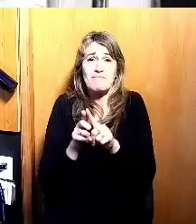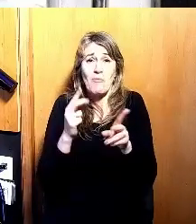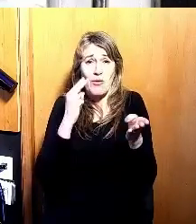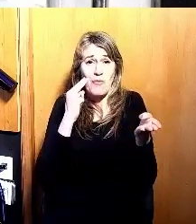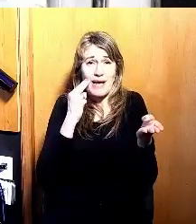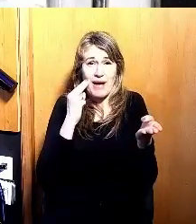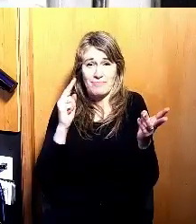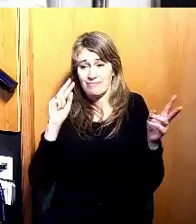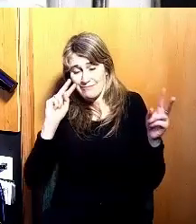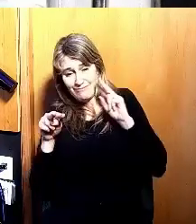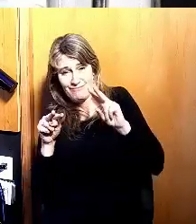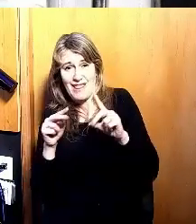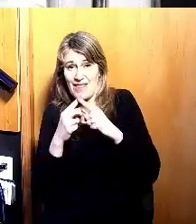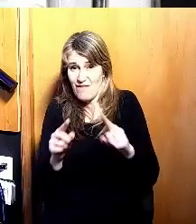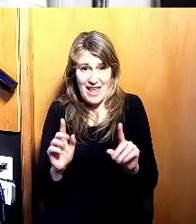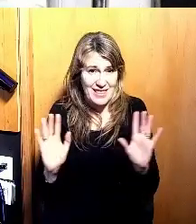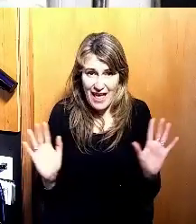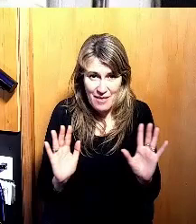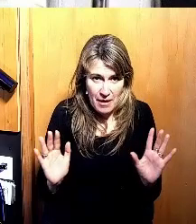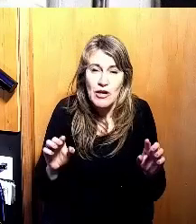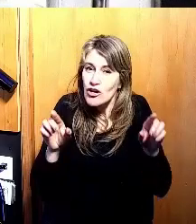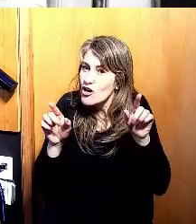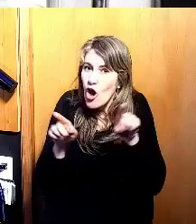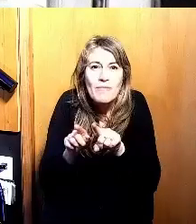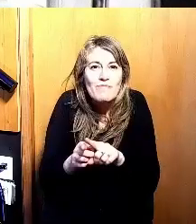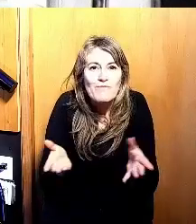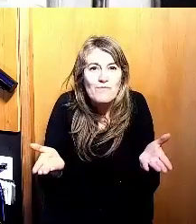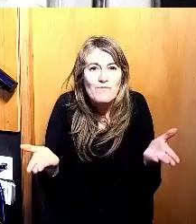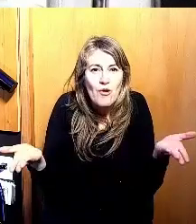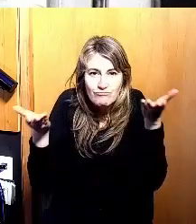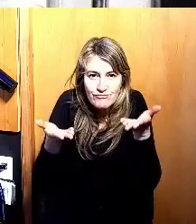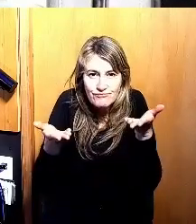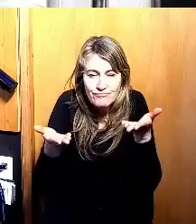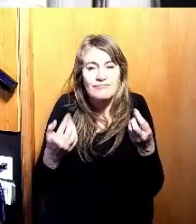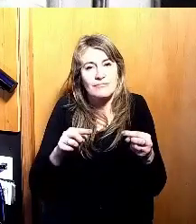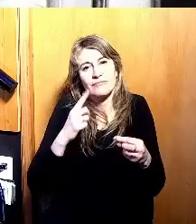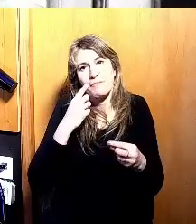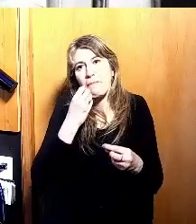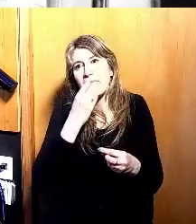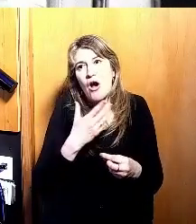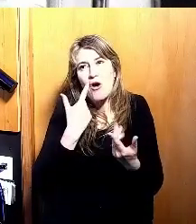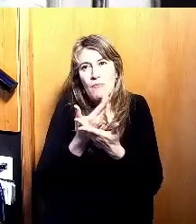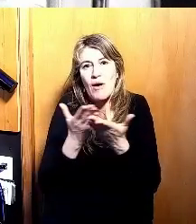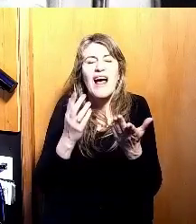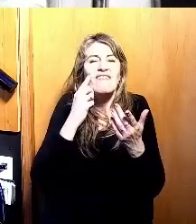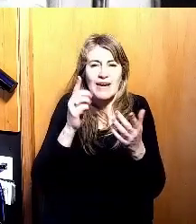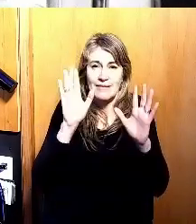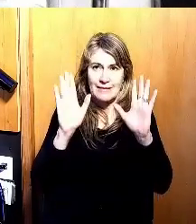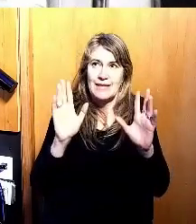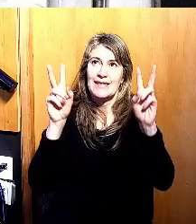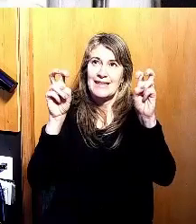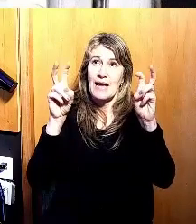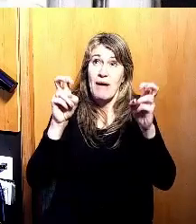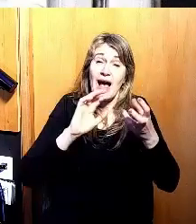Cuando vimos esto dijimos, bueno, ¿por qué no mostrar, en definitiva, vincular los residuos con